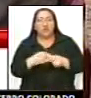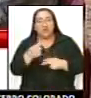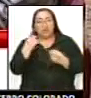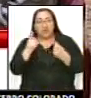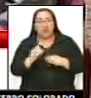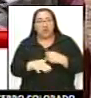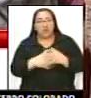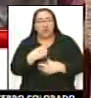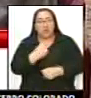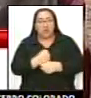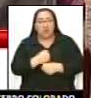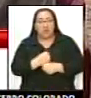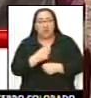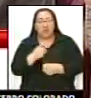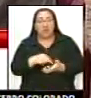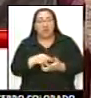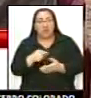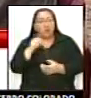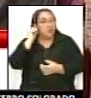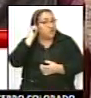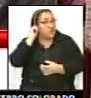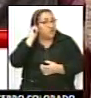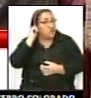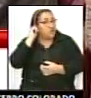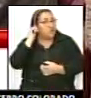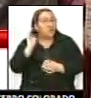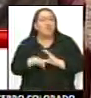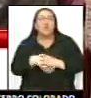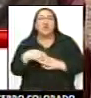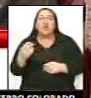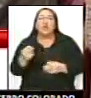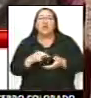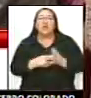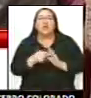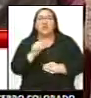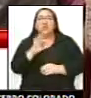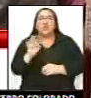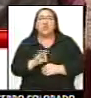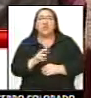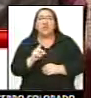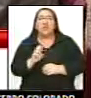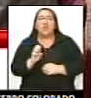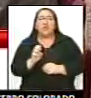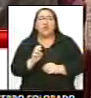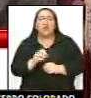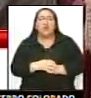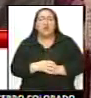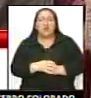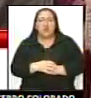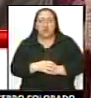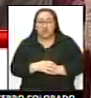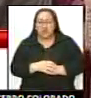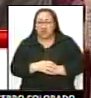acordar operaciones de endeudamiento externo hasta por un monto equivalente en